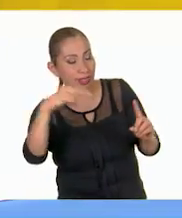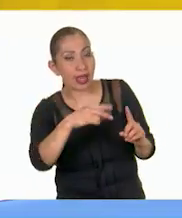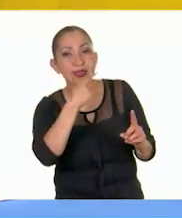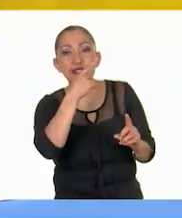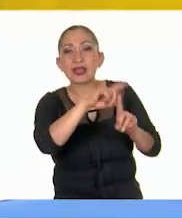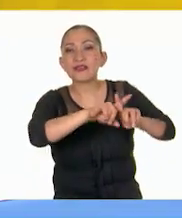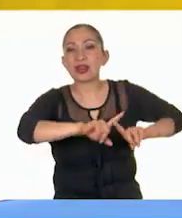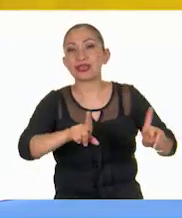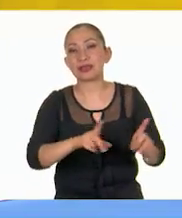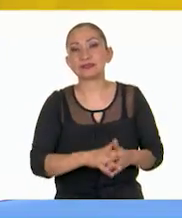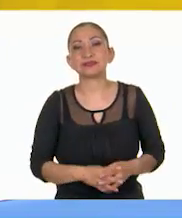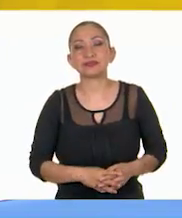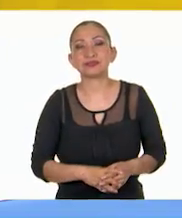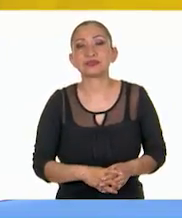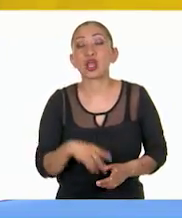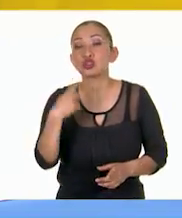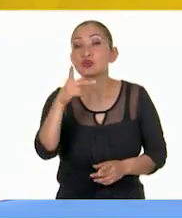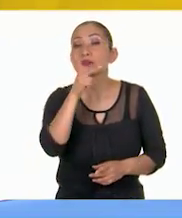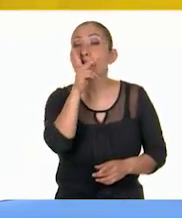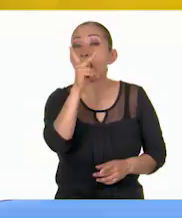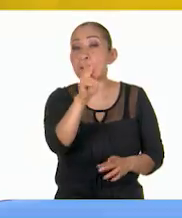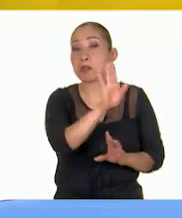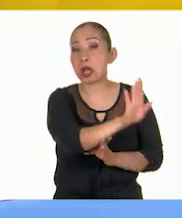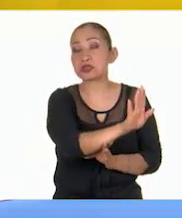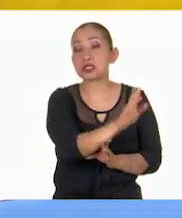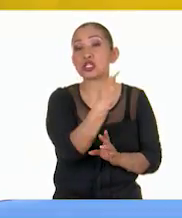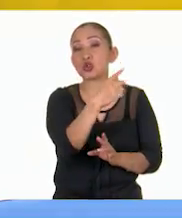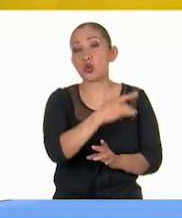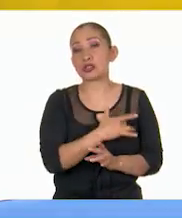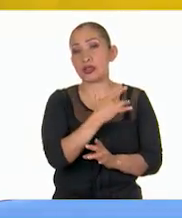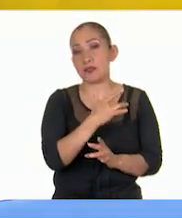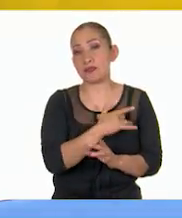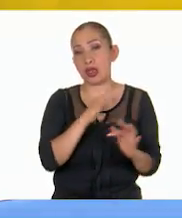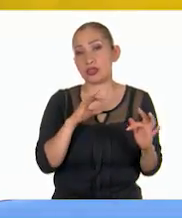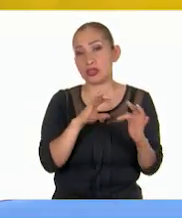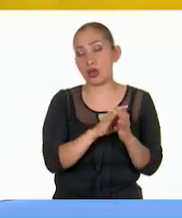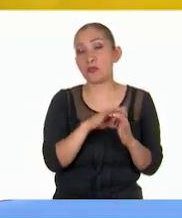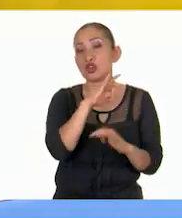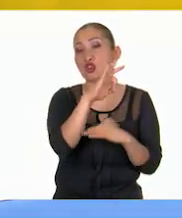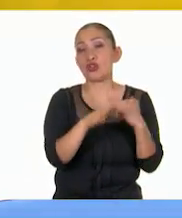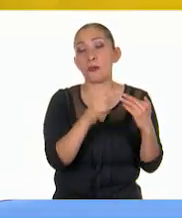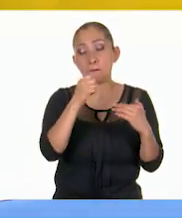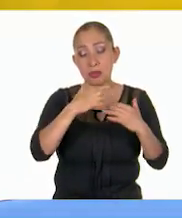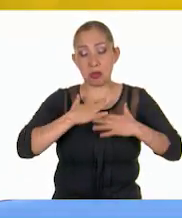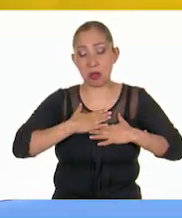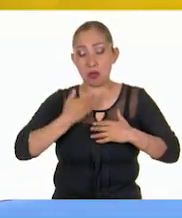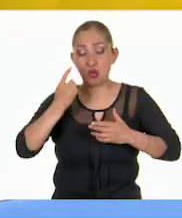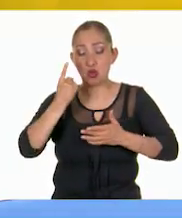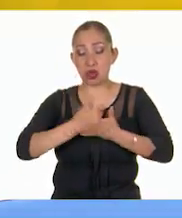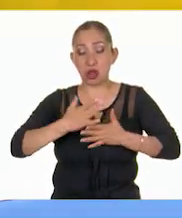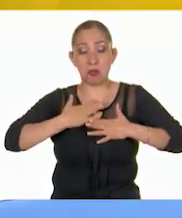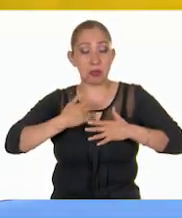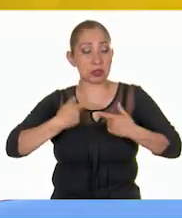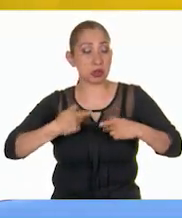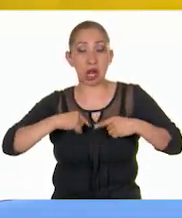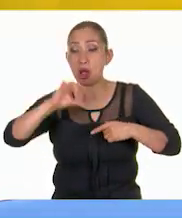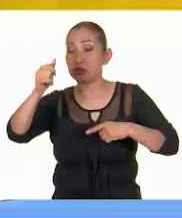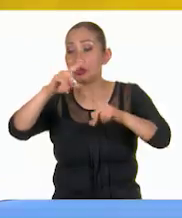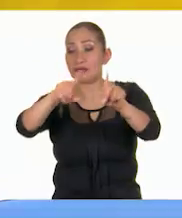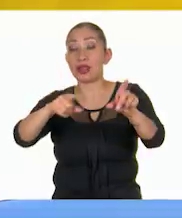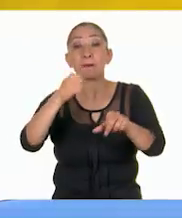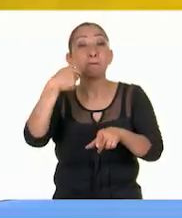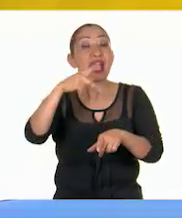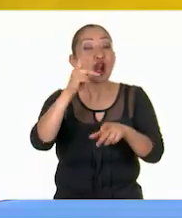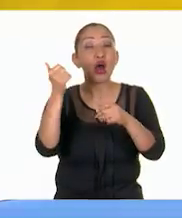manera diferentes, con sus propias palabras y emociones, pues todos somos personas únicas, pero todos los